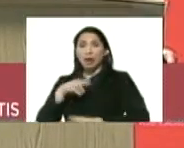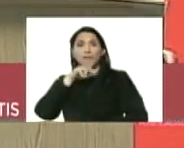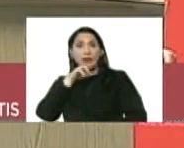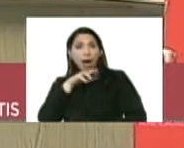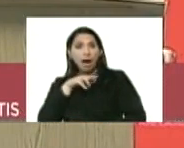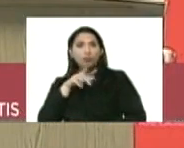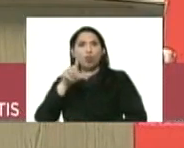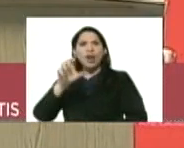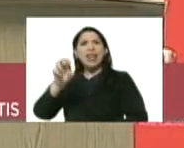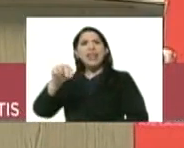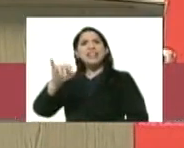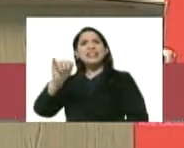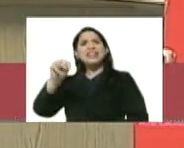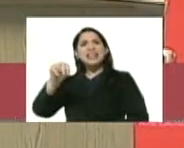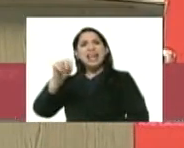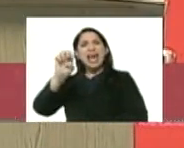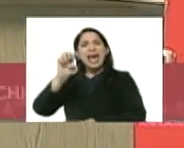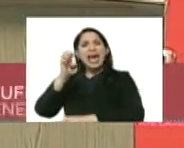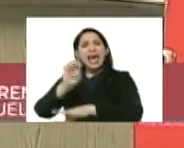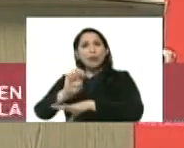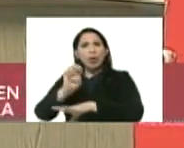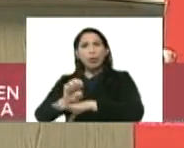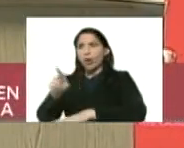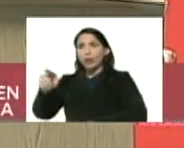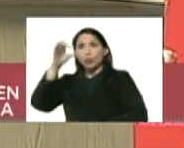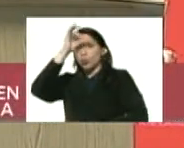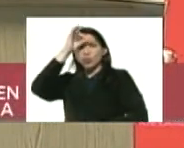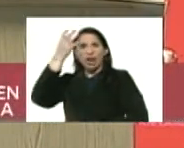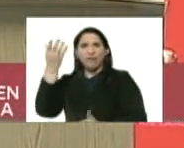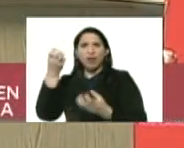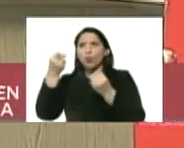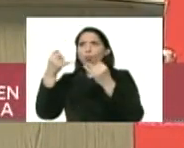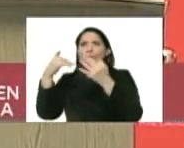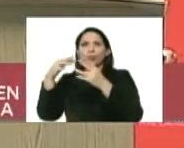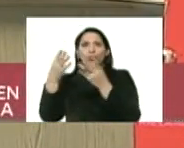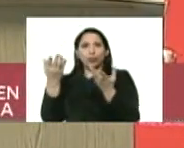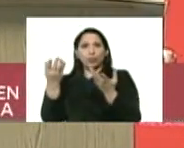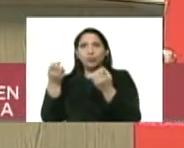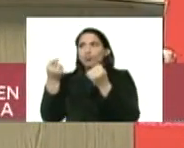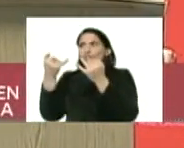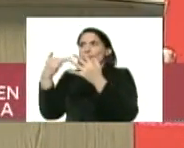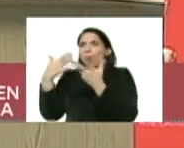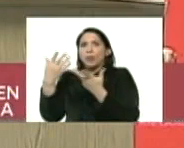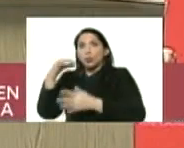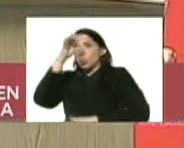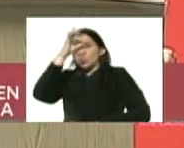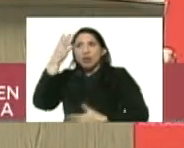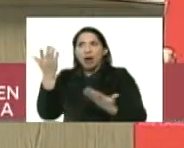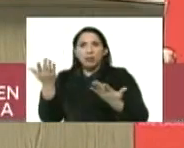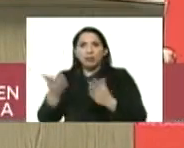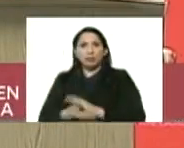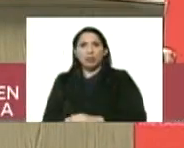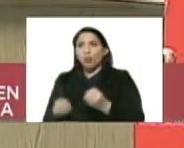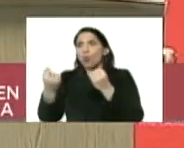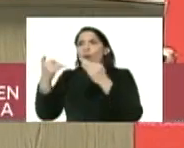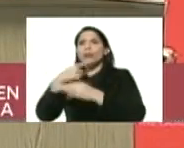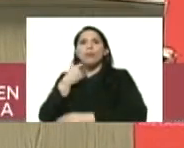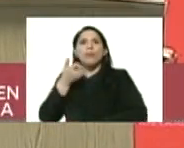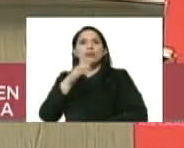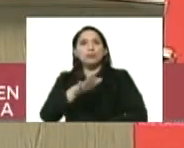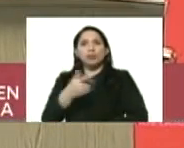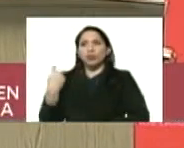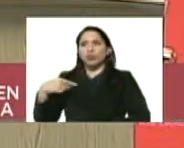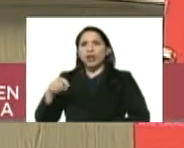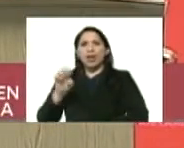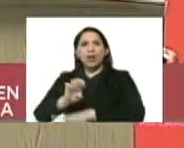Lenín Moreno, bueno, que no saben el registro. No saben ni siquiera cuántos fallecidos tiene